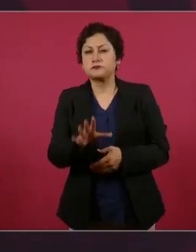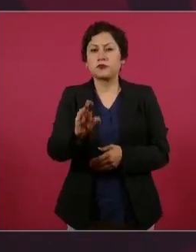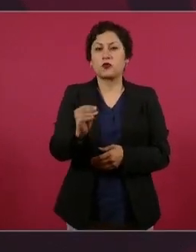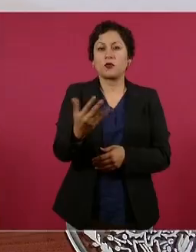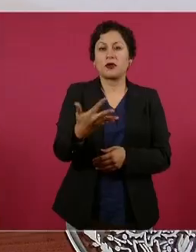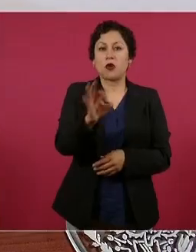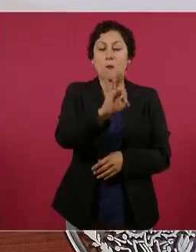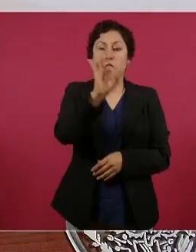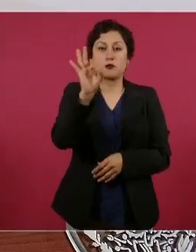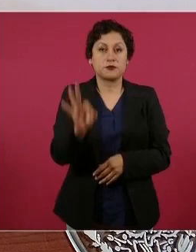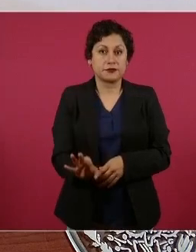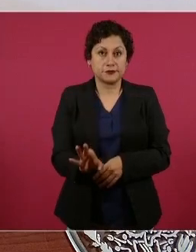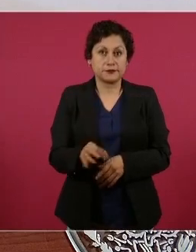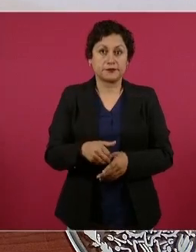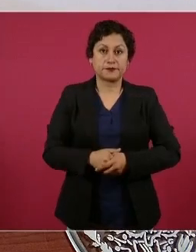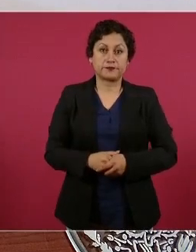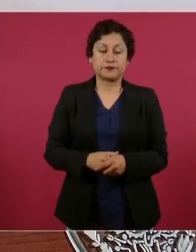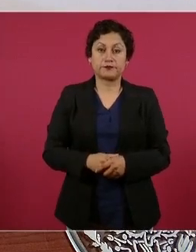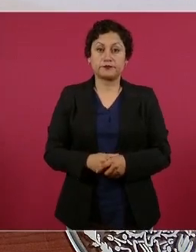95%.